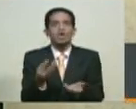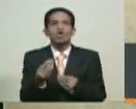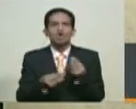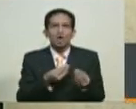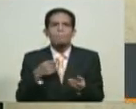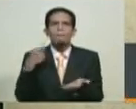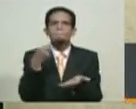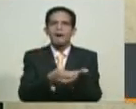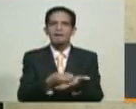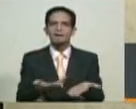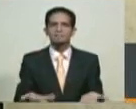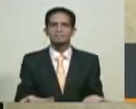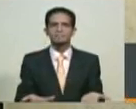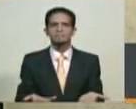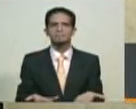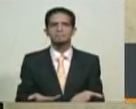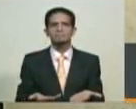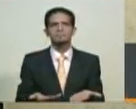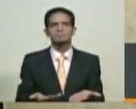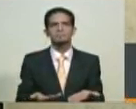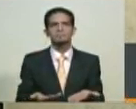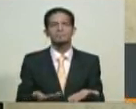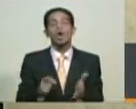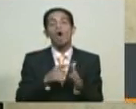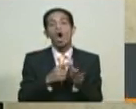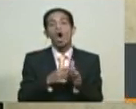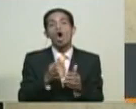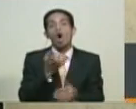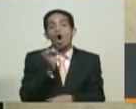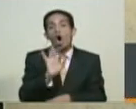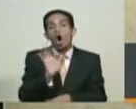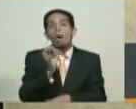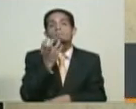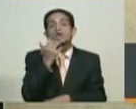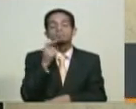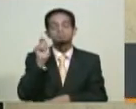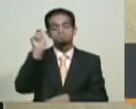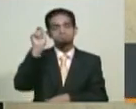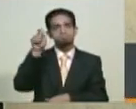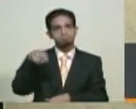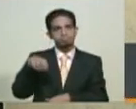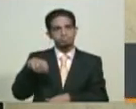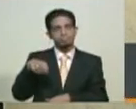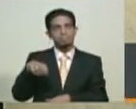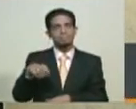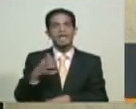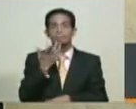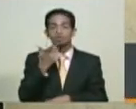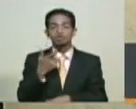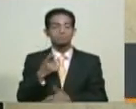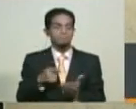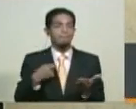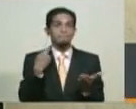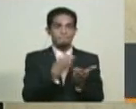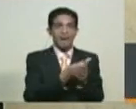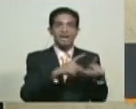o con lo que se da con los puntos de pago electrónico y el pago del papel moneda. Si pagas en papel